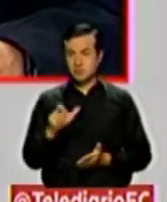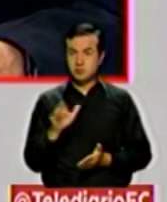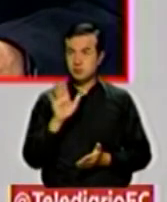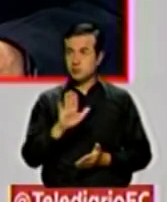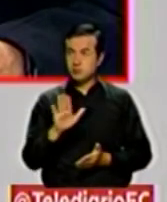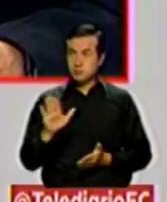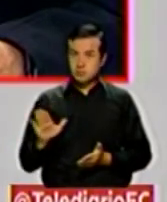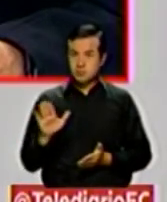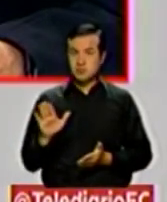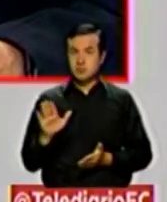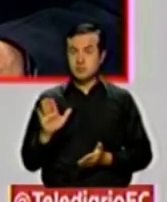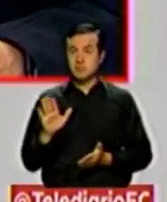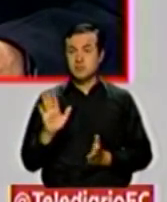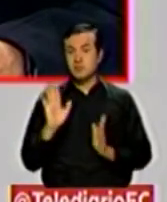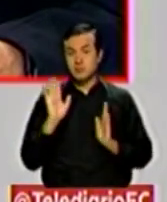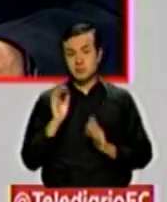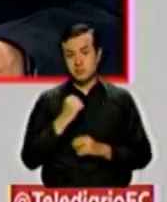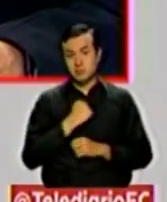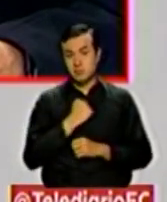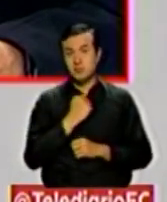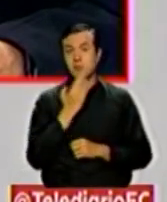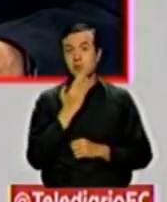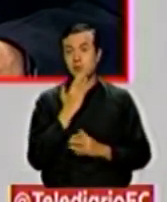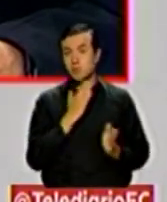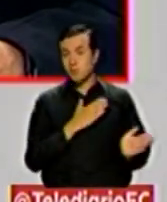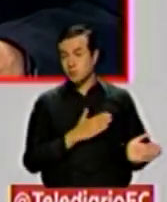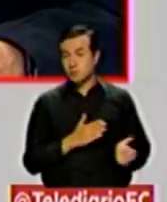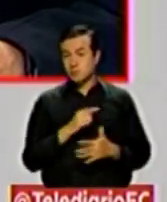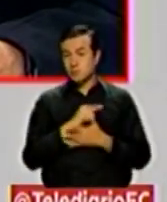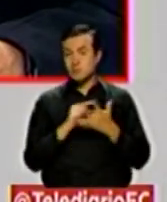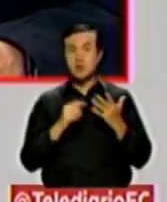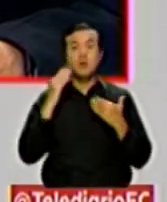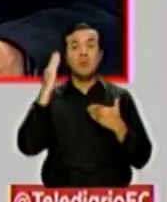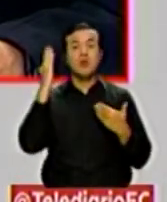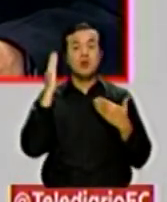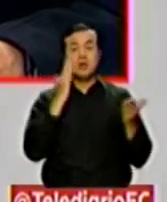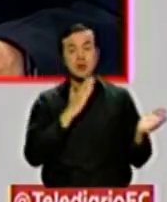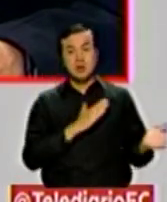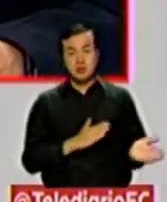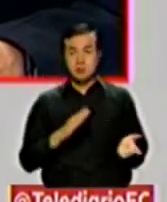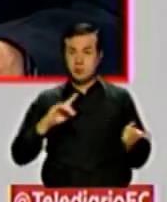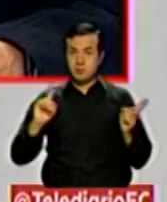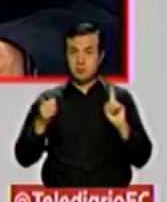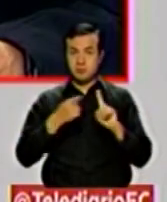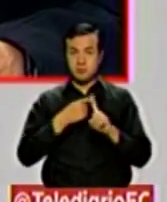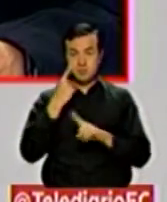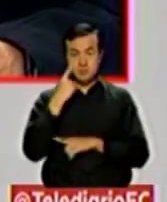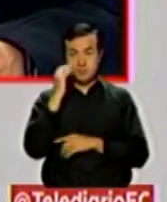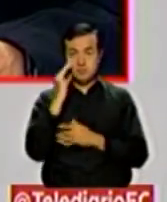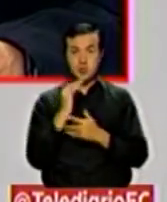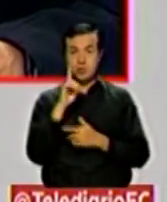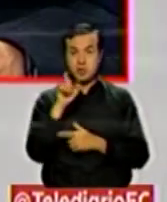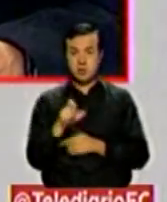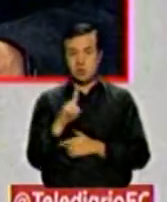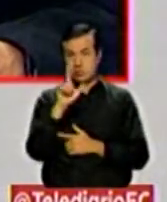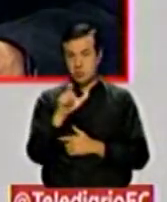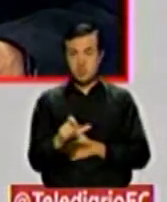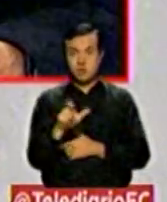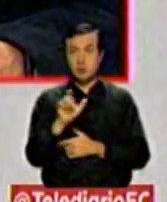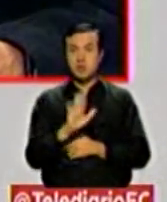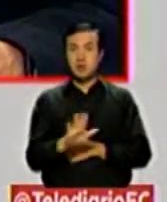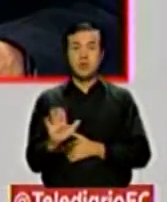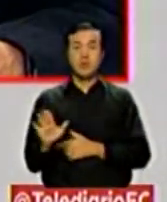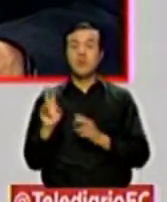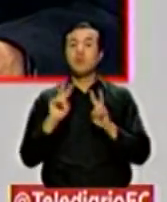manera ajeno a las posiciones y posturas políticas. Y en primer lugar, se trata de una persona no